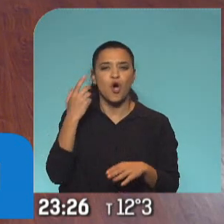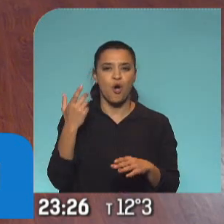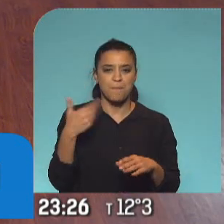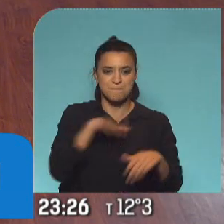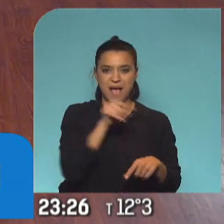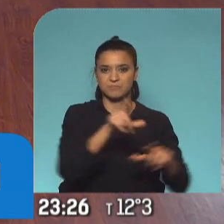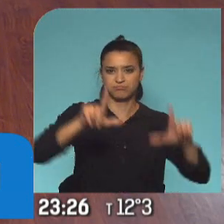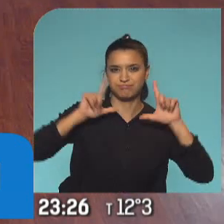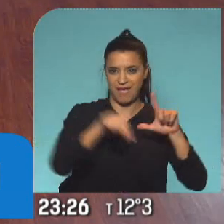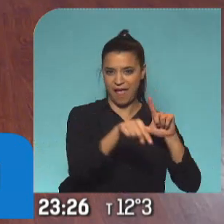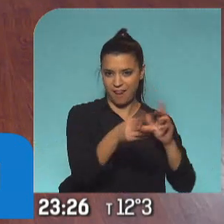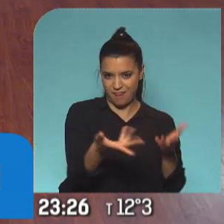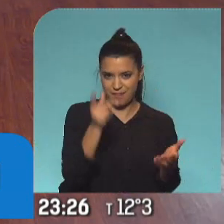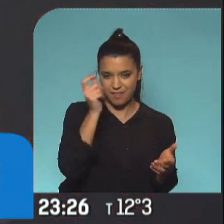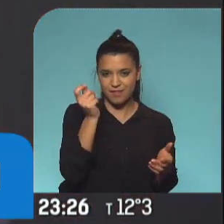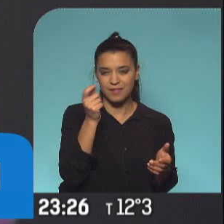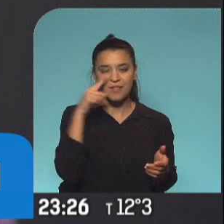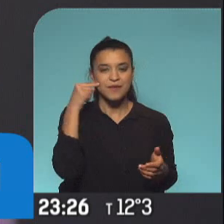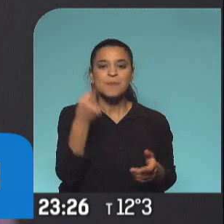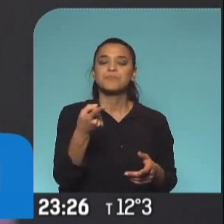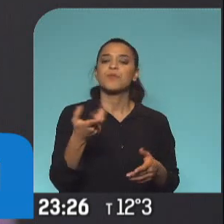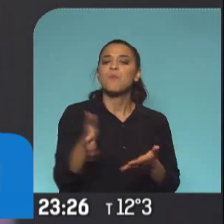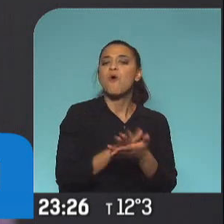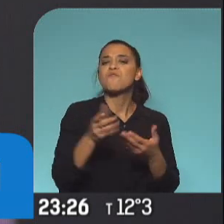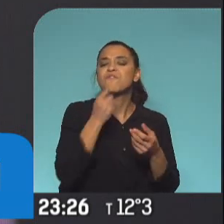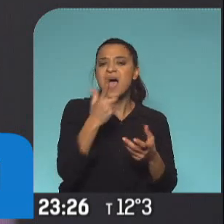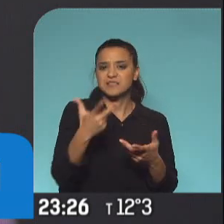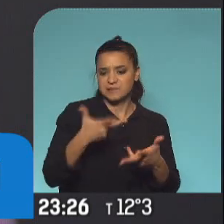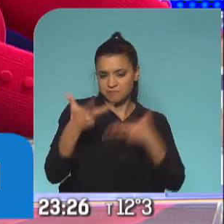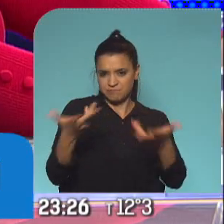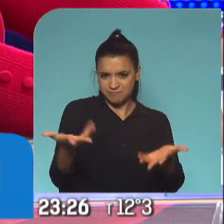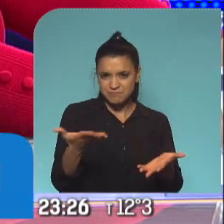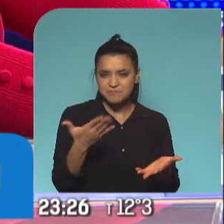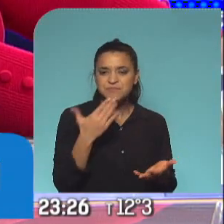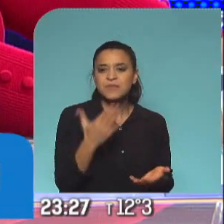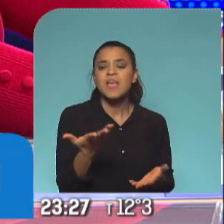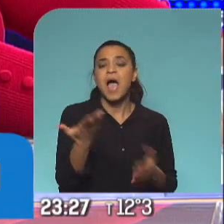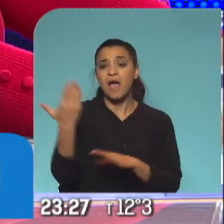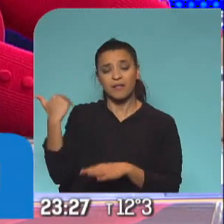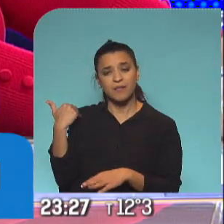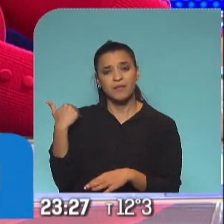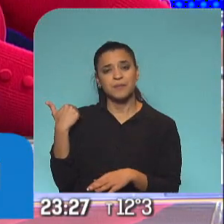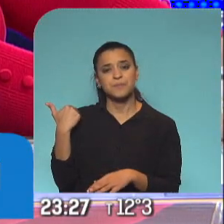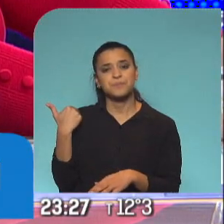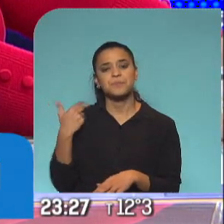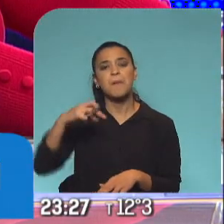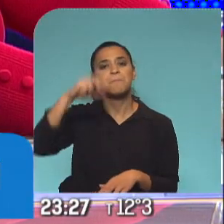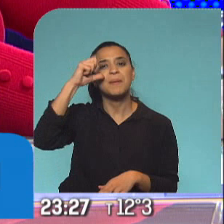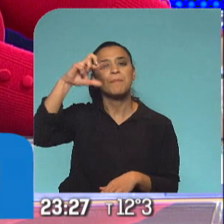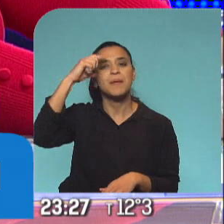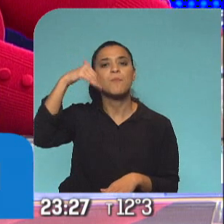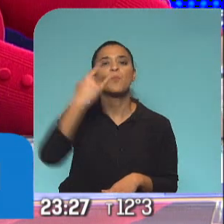su actitud corporal tiene una sencillez y una simpleza que creo que estos últimos tiempos, en lo que estuvo con el Pepe